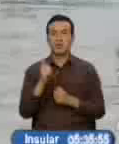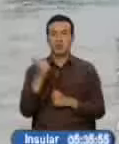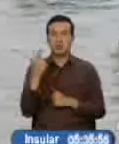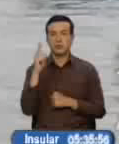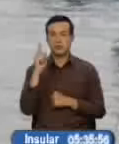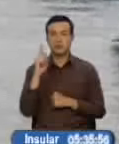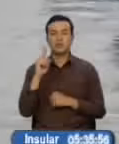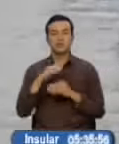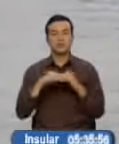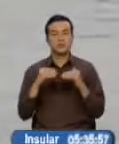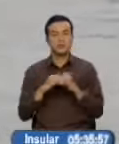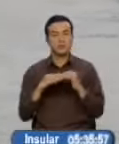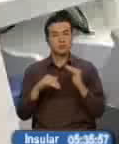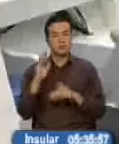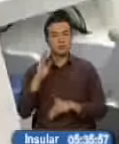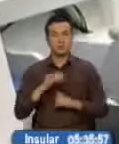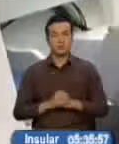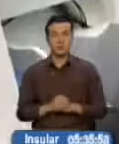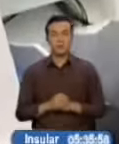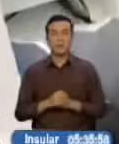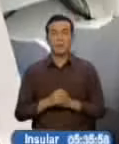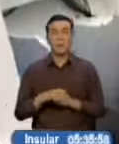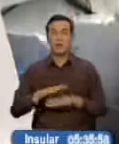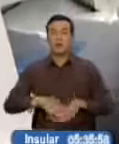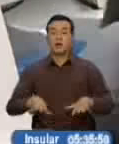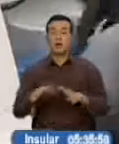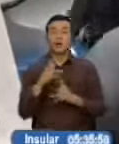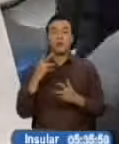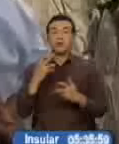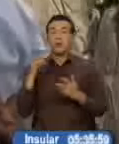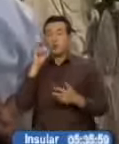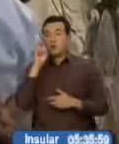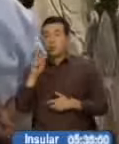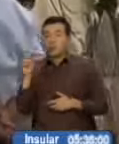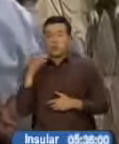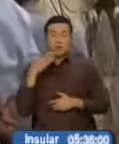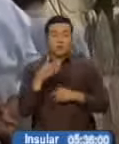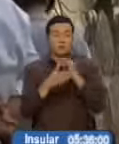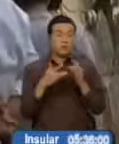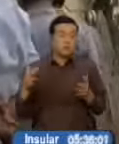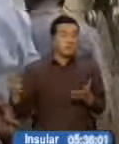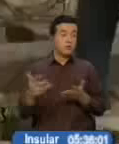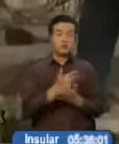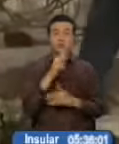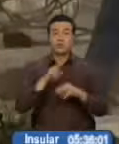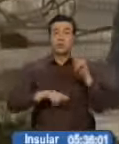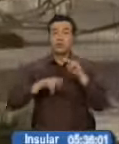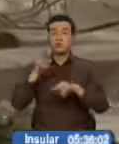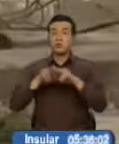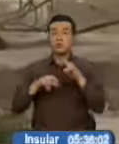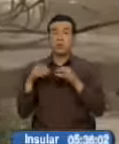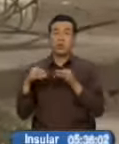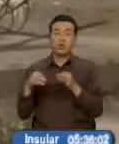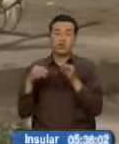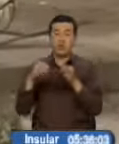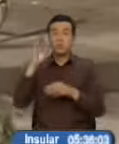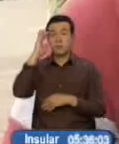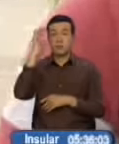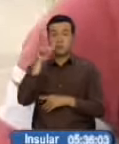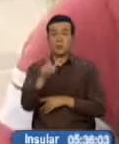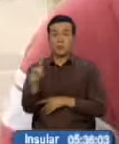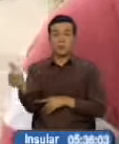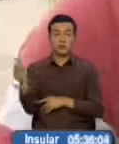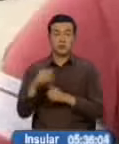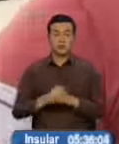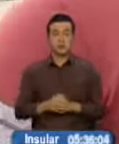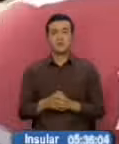millones. Puerto López vive de la pesca y el turismo. Los problemas e incomodidades que genera el poco avance de la obra también preocupan a sus habitantes.